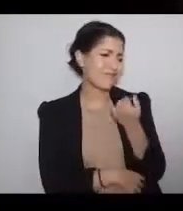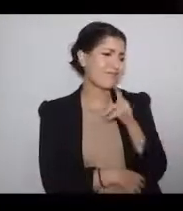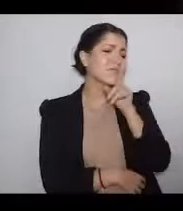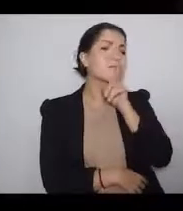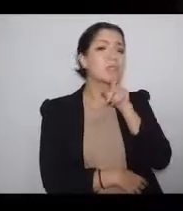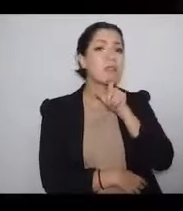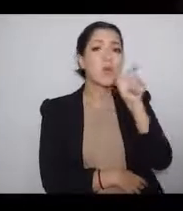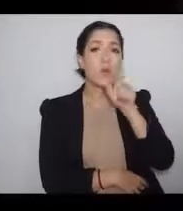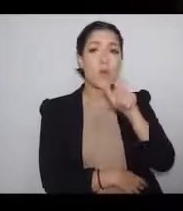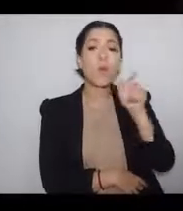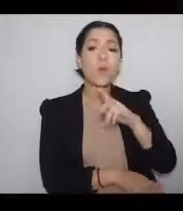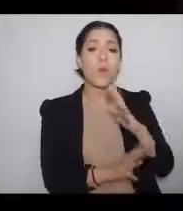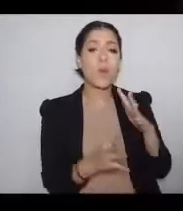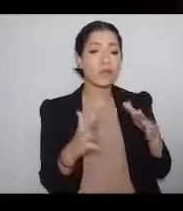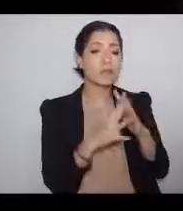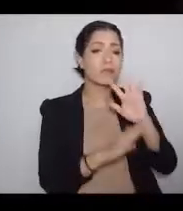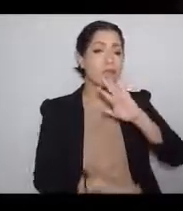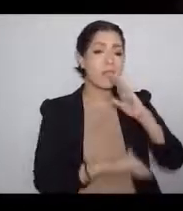hasta desmayarnos.